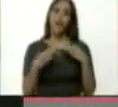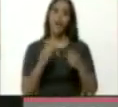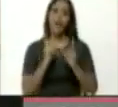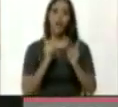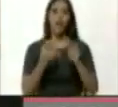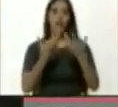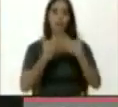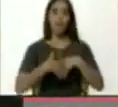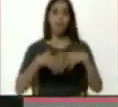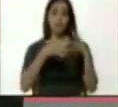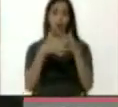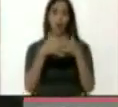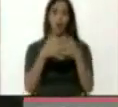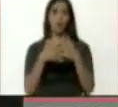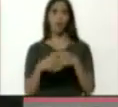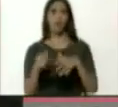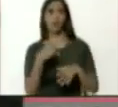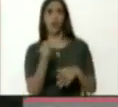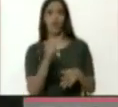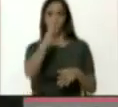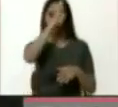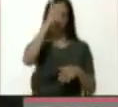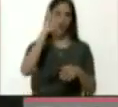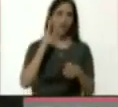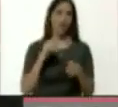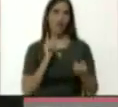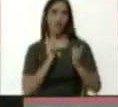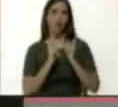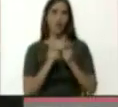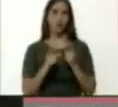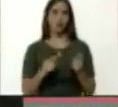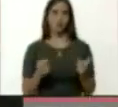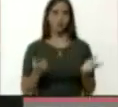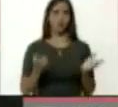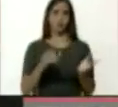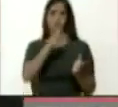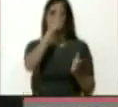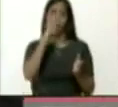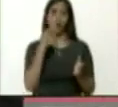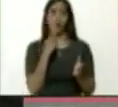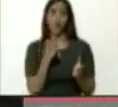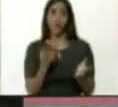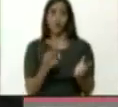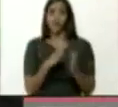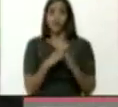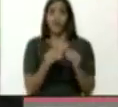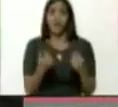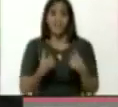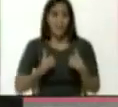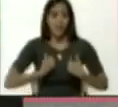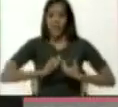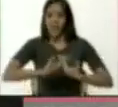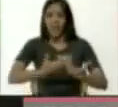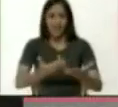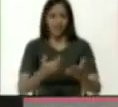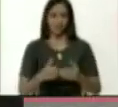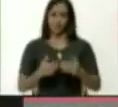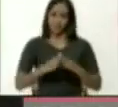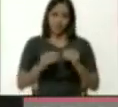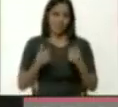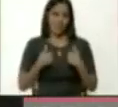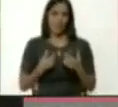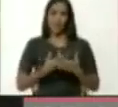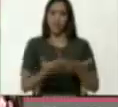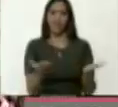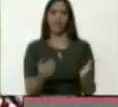Estados Unidos que no, que esto es Diosdado Cabello, algunas cosas, y bueno, Diosdado dijo, agárrenselo. Todo lo que sea mío, agarren todo lo que sea mío, que ustedes van